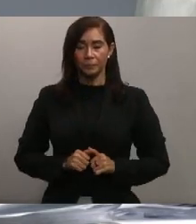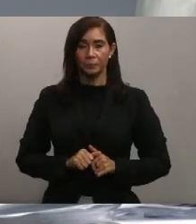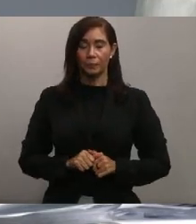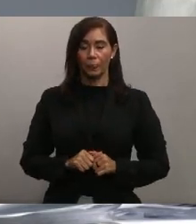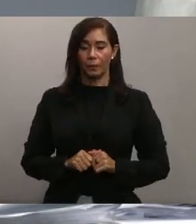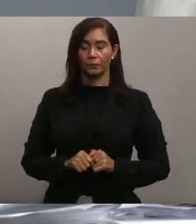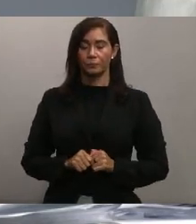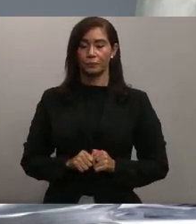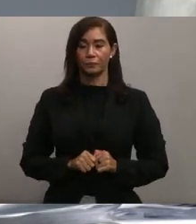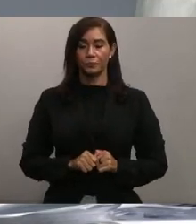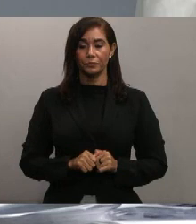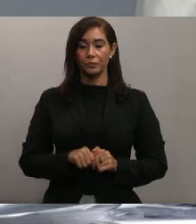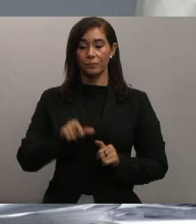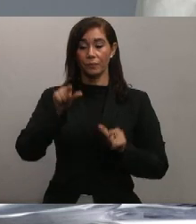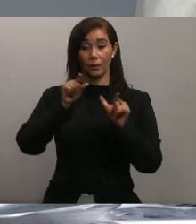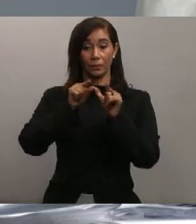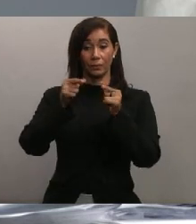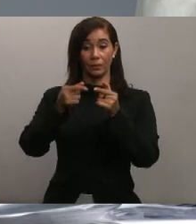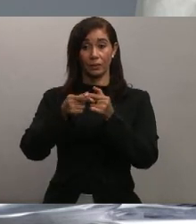ellas,